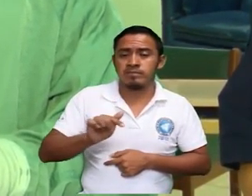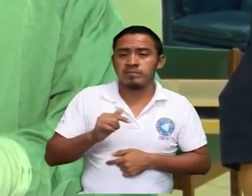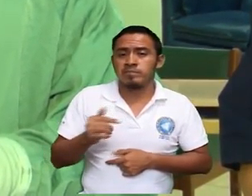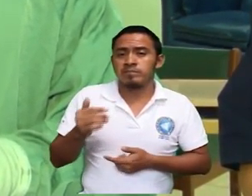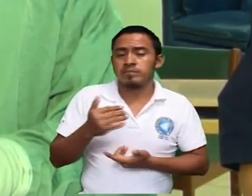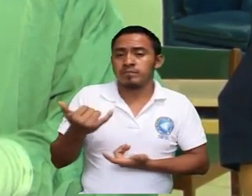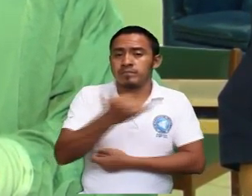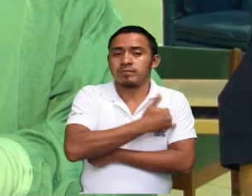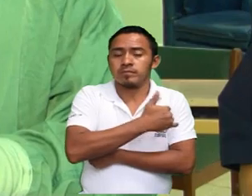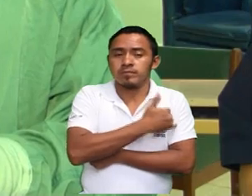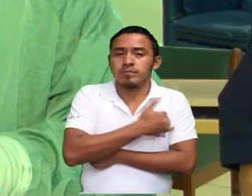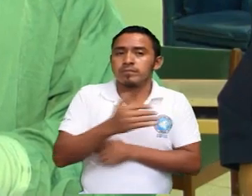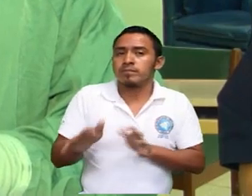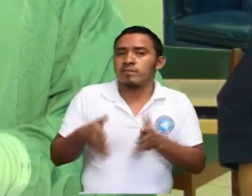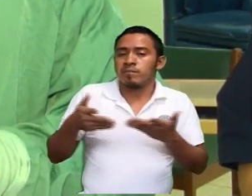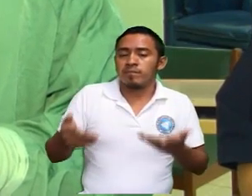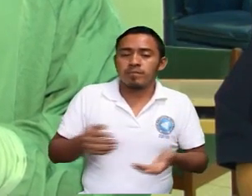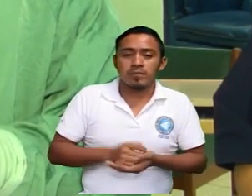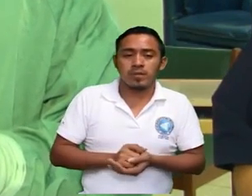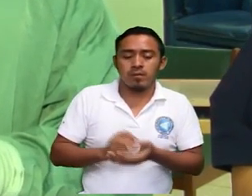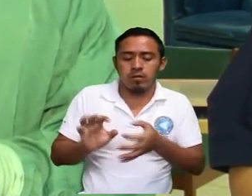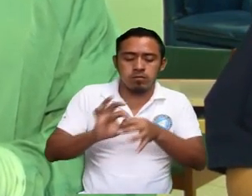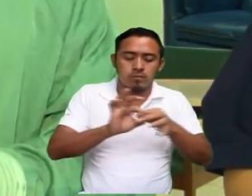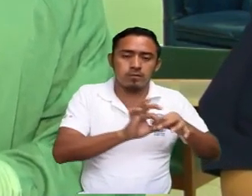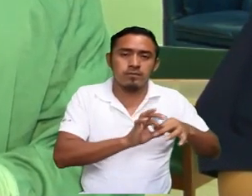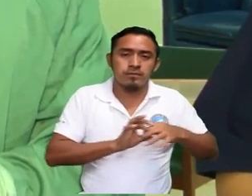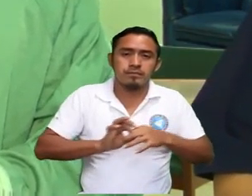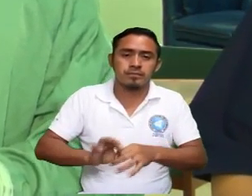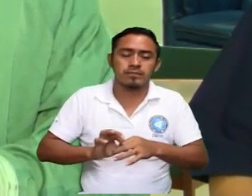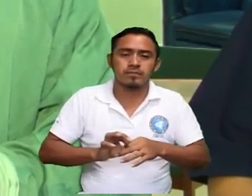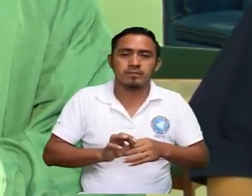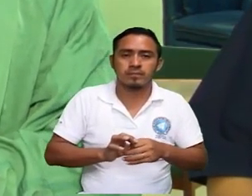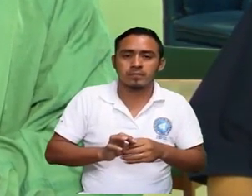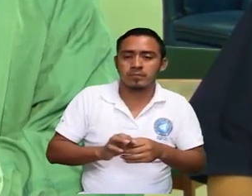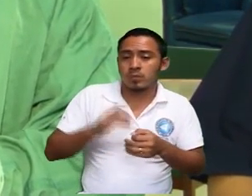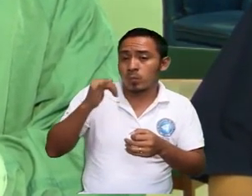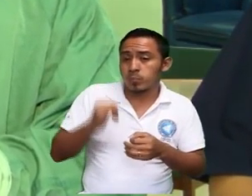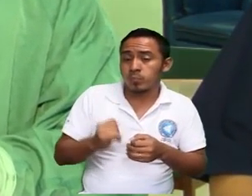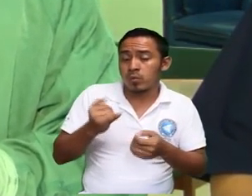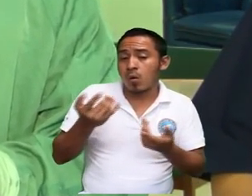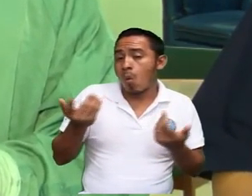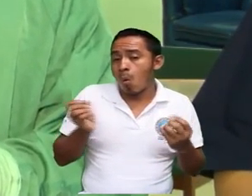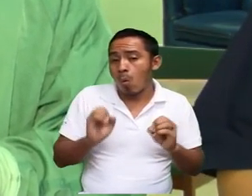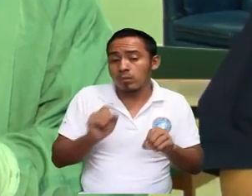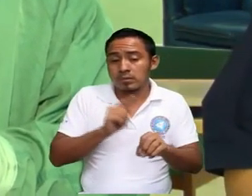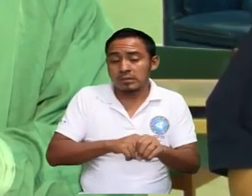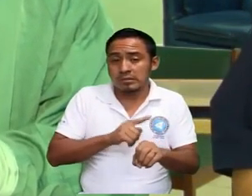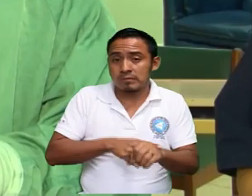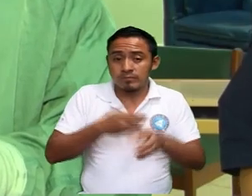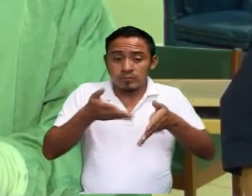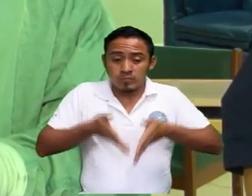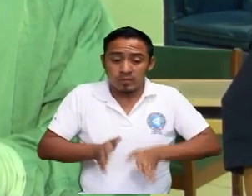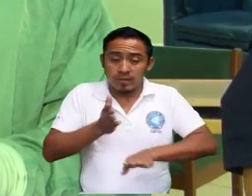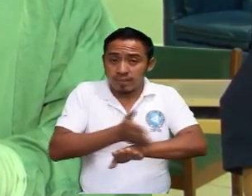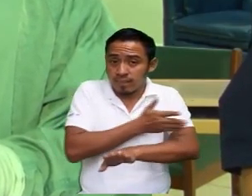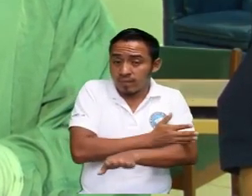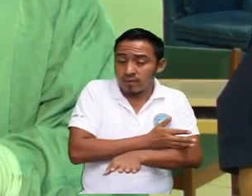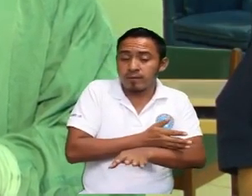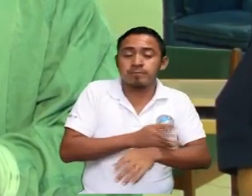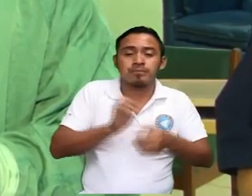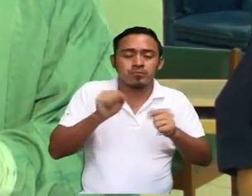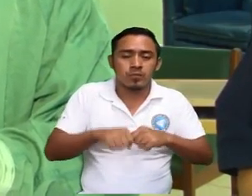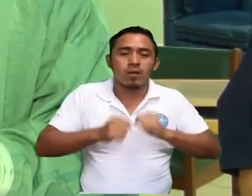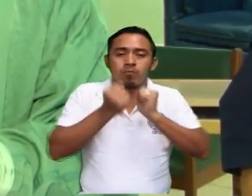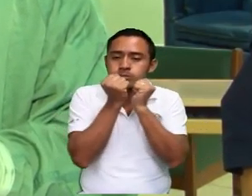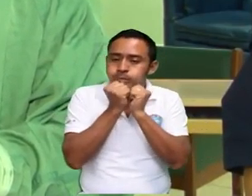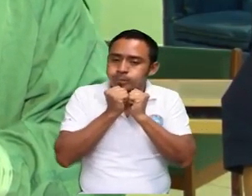salud para que los niños recién nacidos con bajo peso o los niños anticipados prematuros puedan ganar